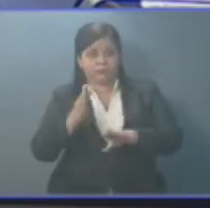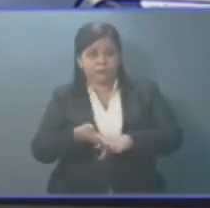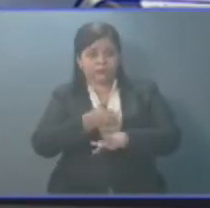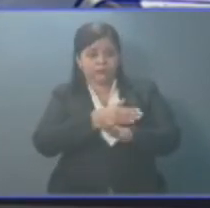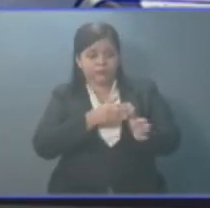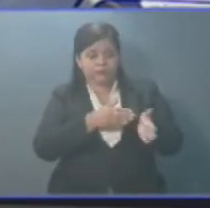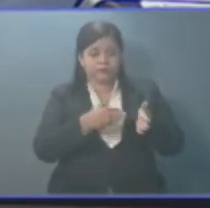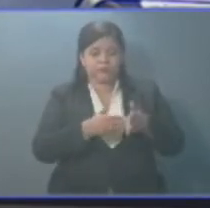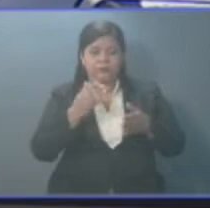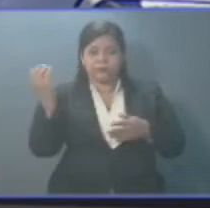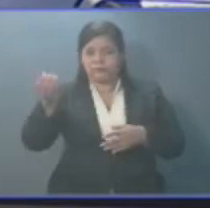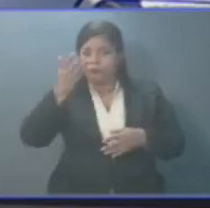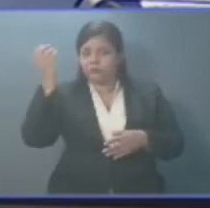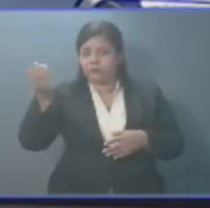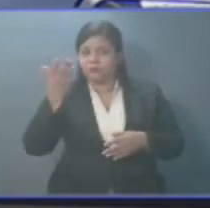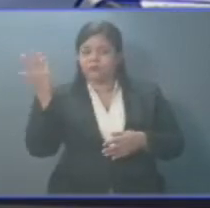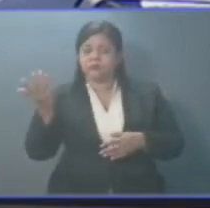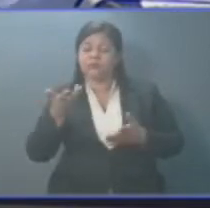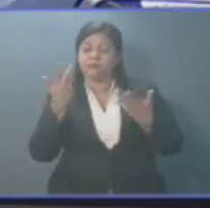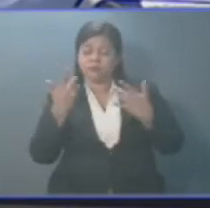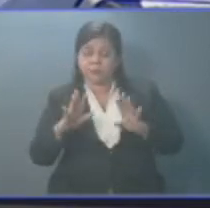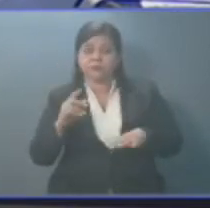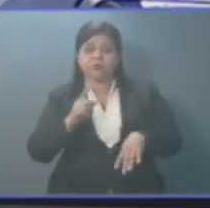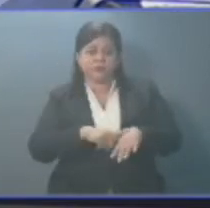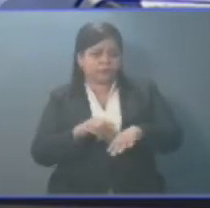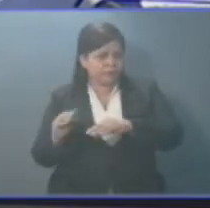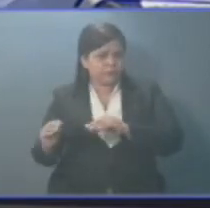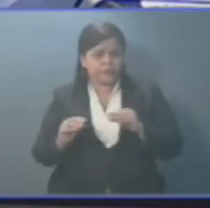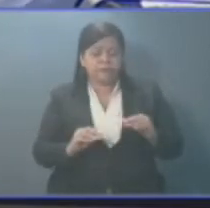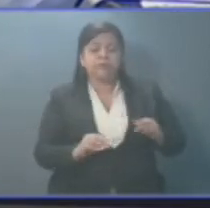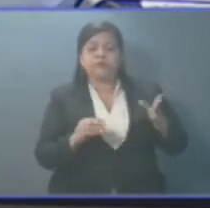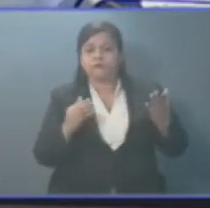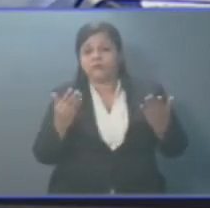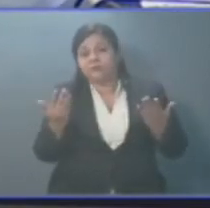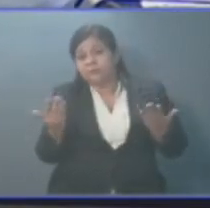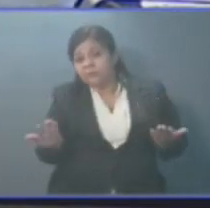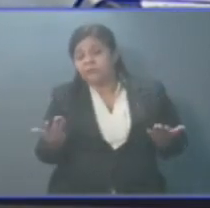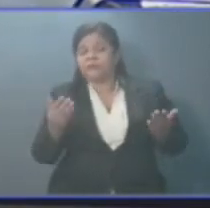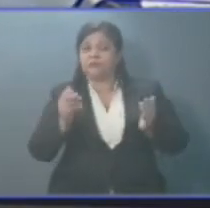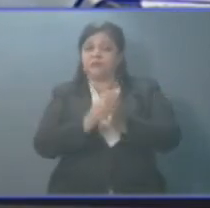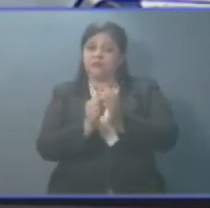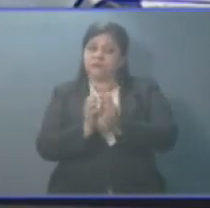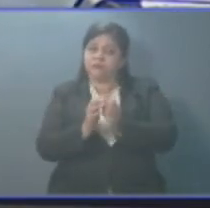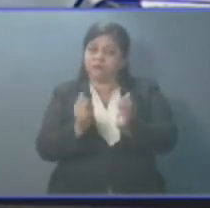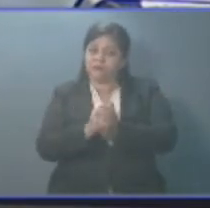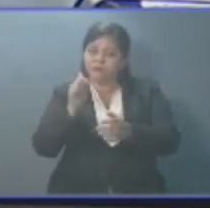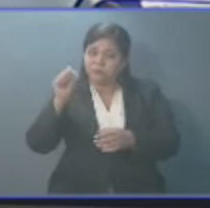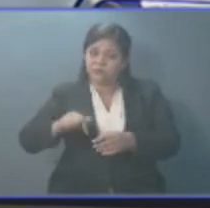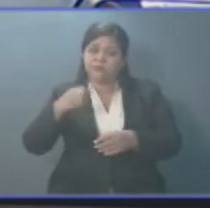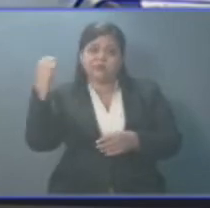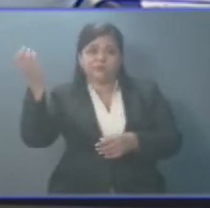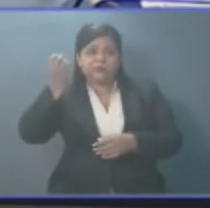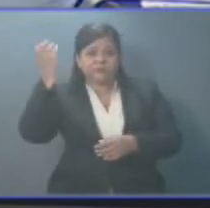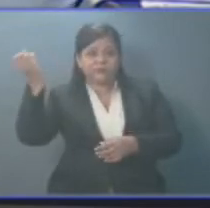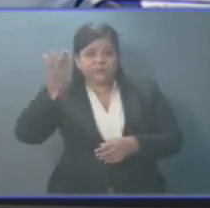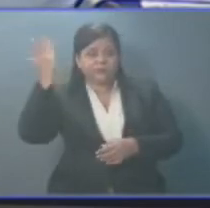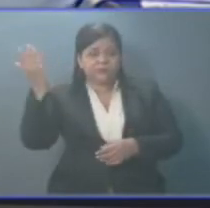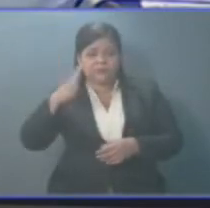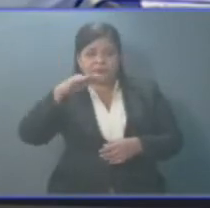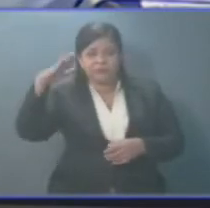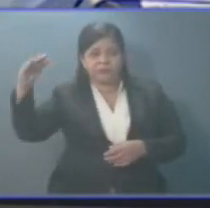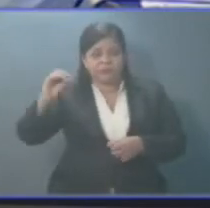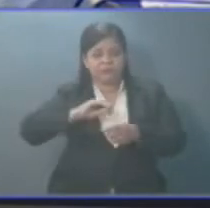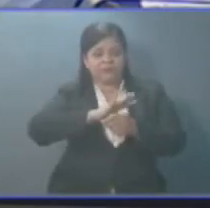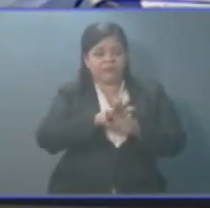de la pandemia estuvieran vigentes y que por motivos de actual emergencia nacional por la